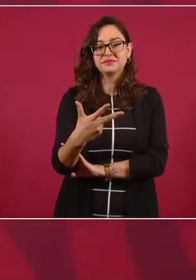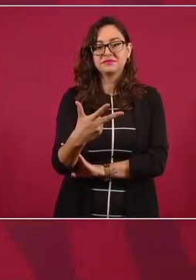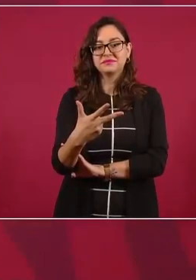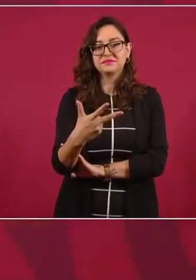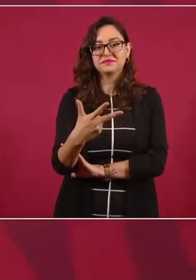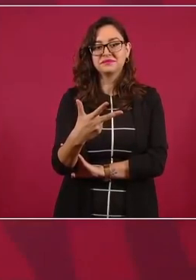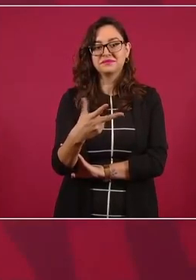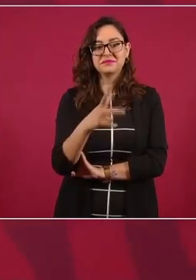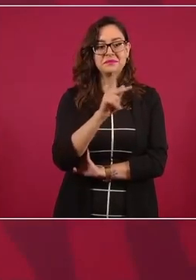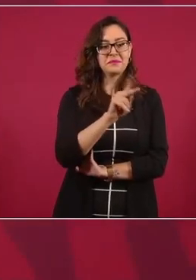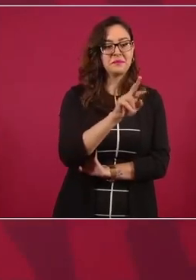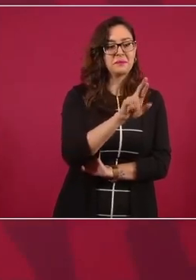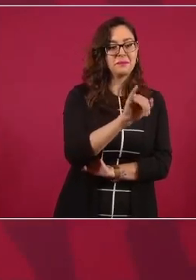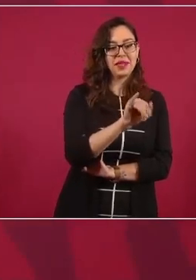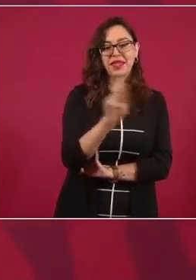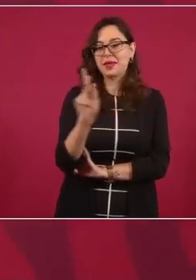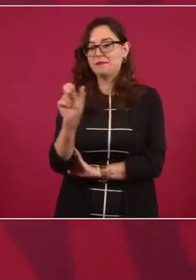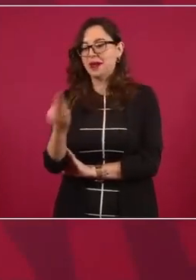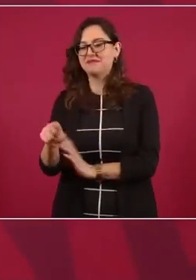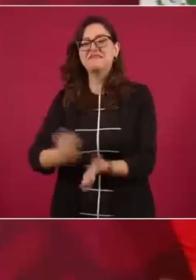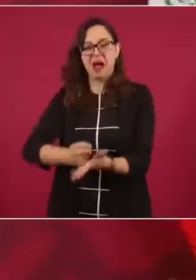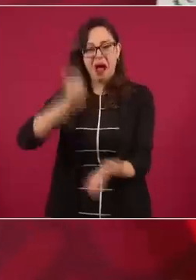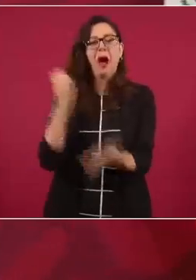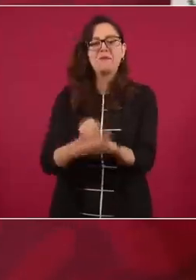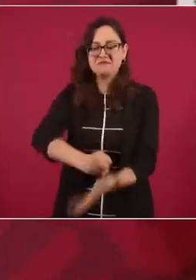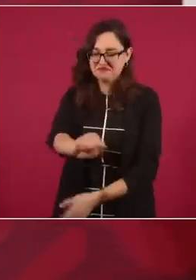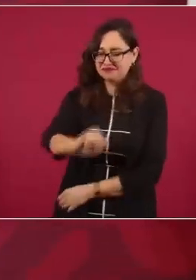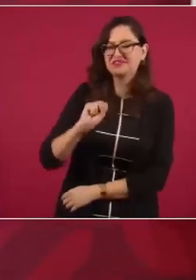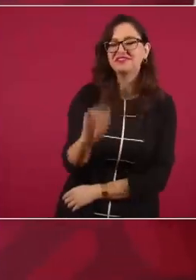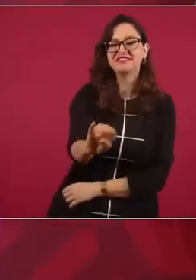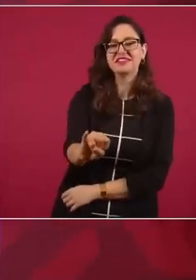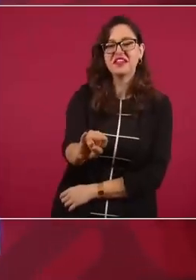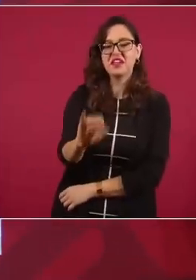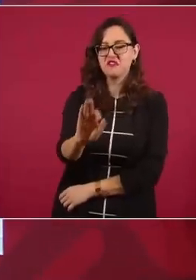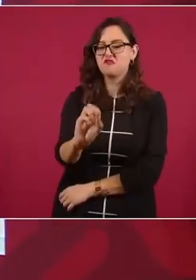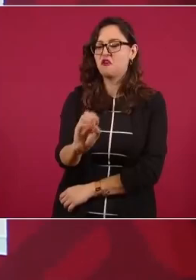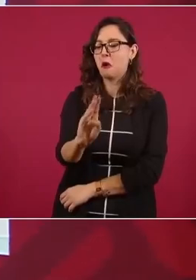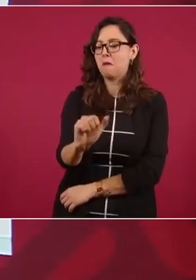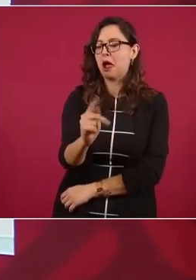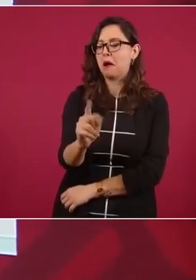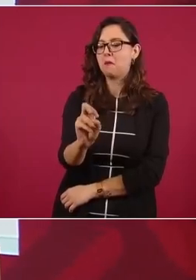los votos del PRI y del PAN, aprobando el FOBAPROA.